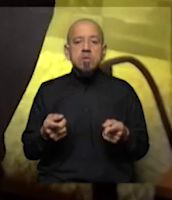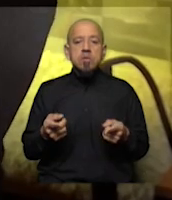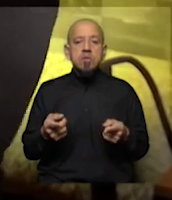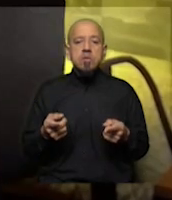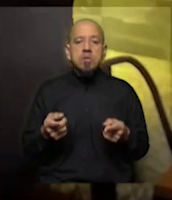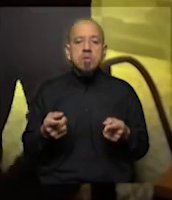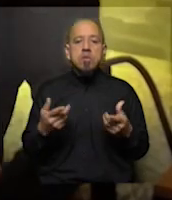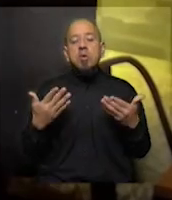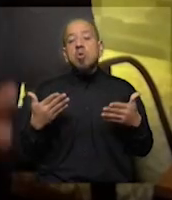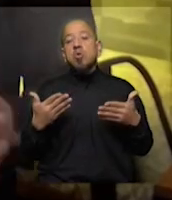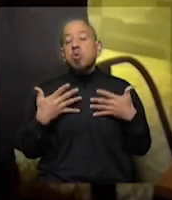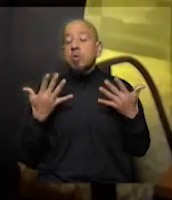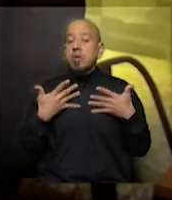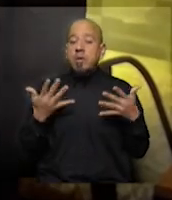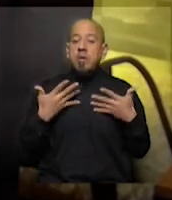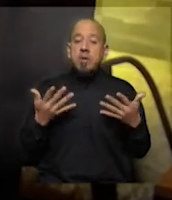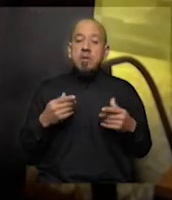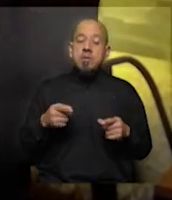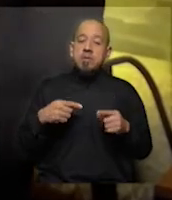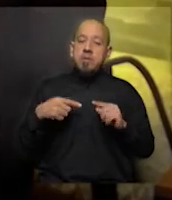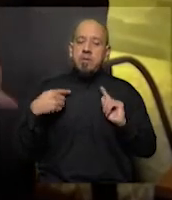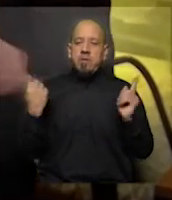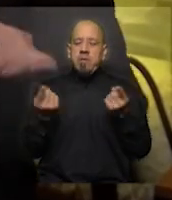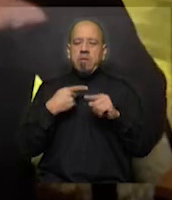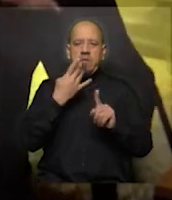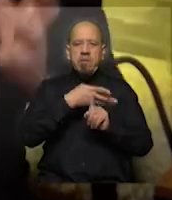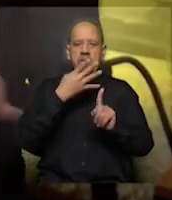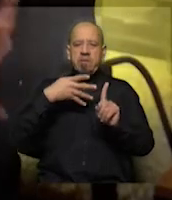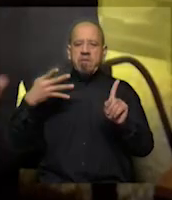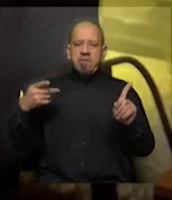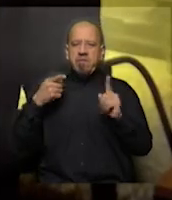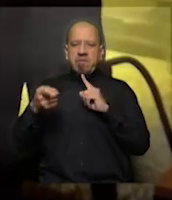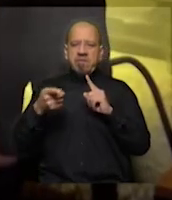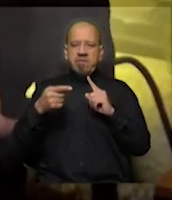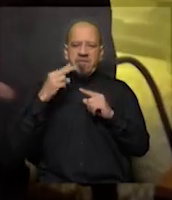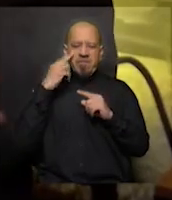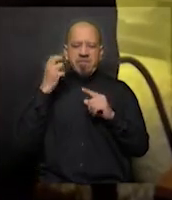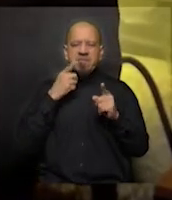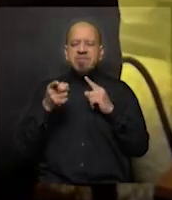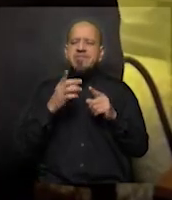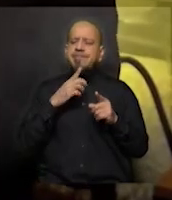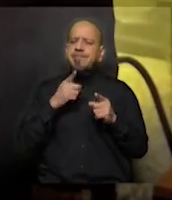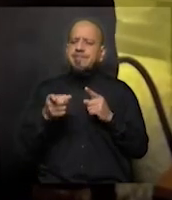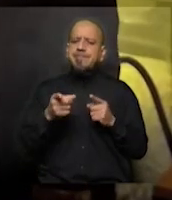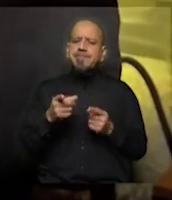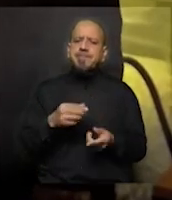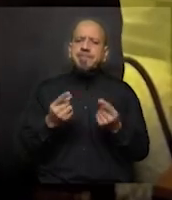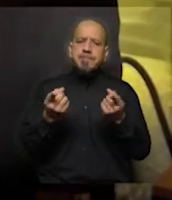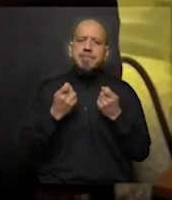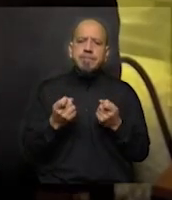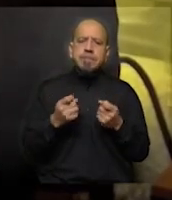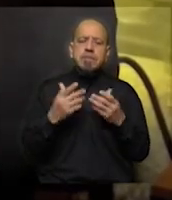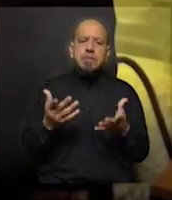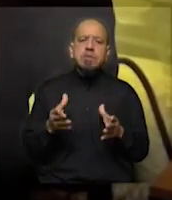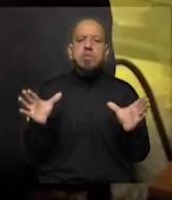de recibir a toda la diversidad, porque en realidad este bar cafetería es un espacio necesario para